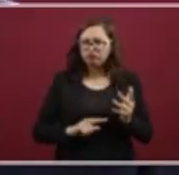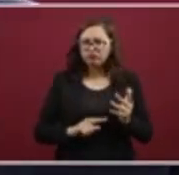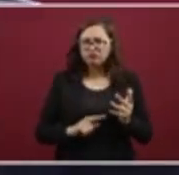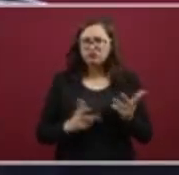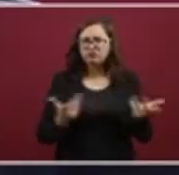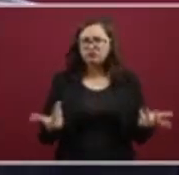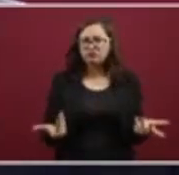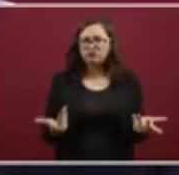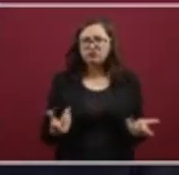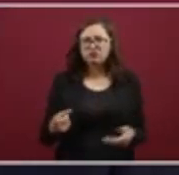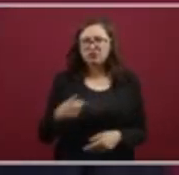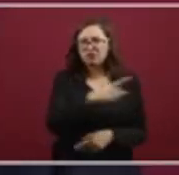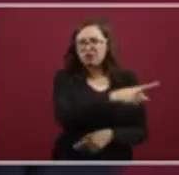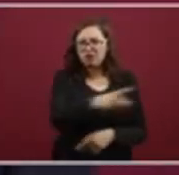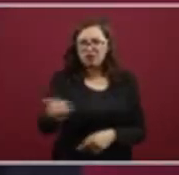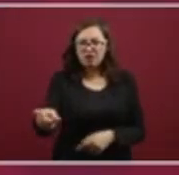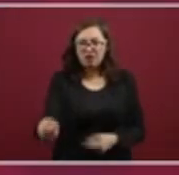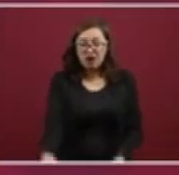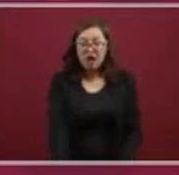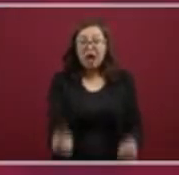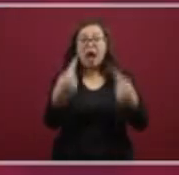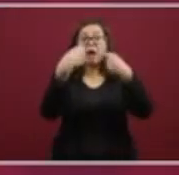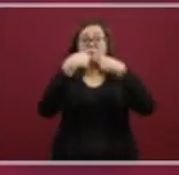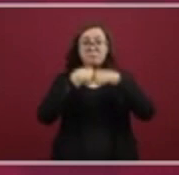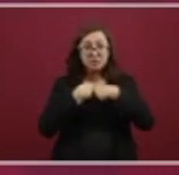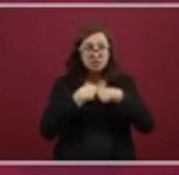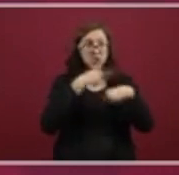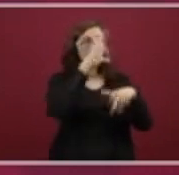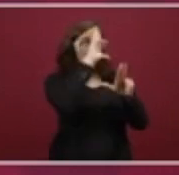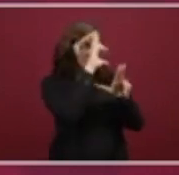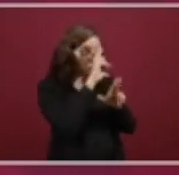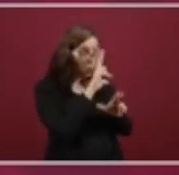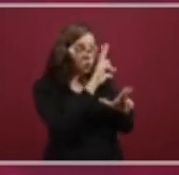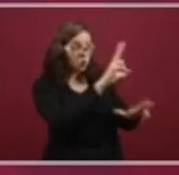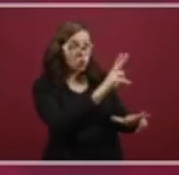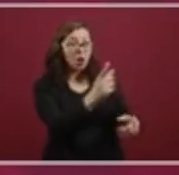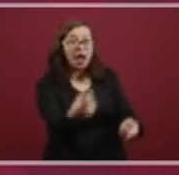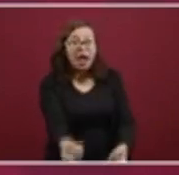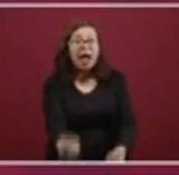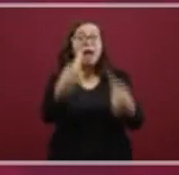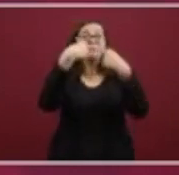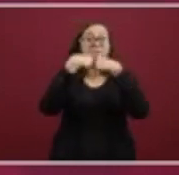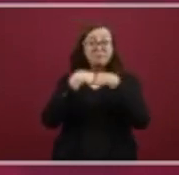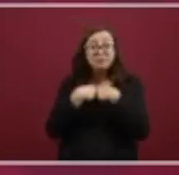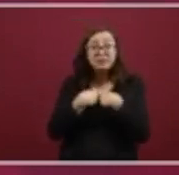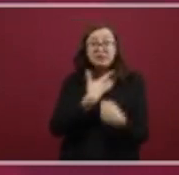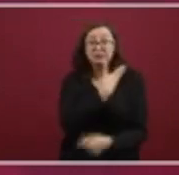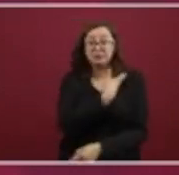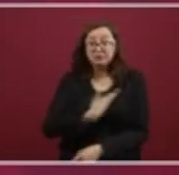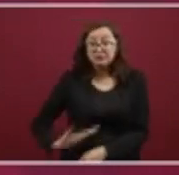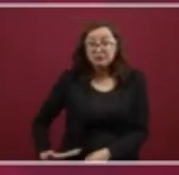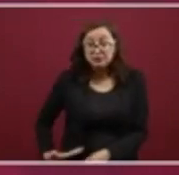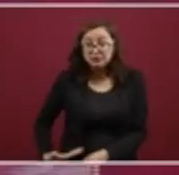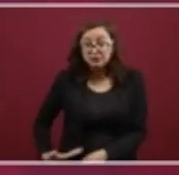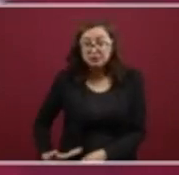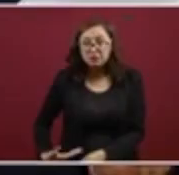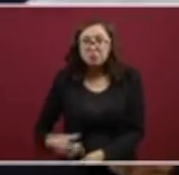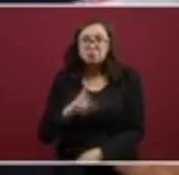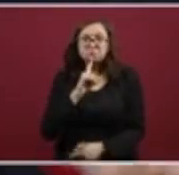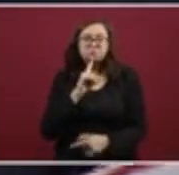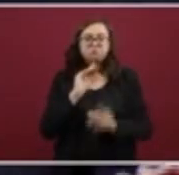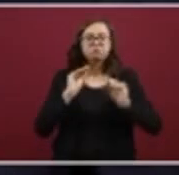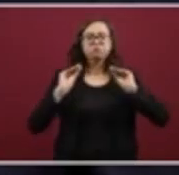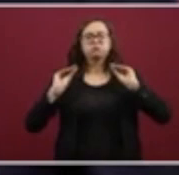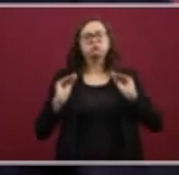al presidente, pues de acuerdo al protocolo, el presidente pues no